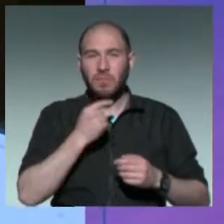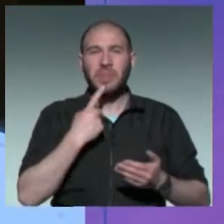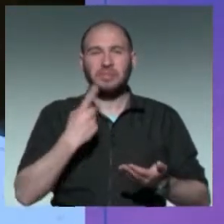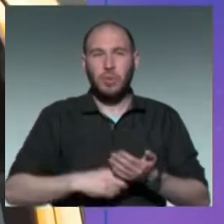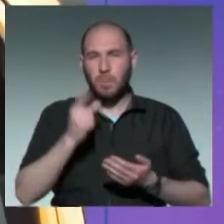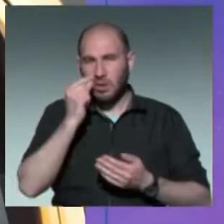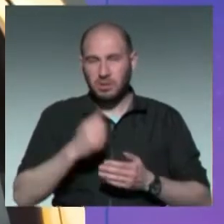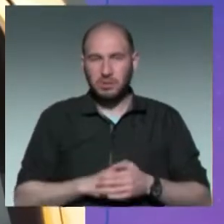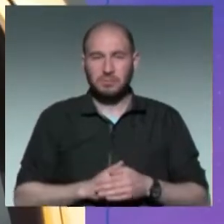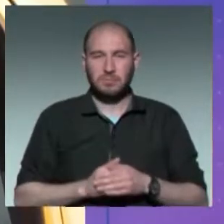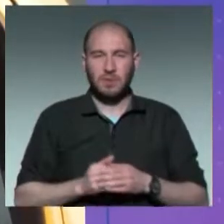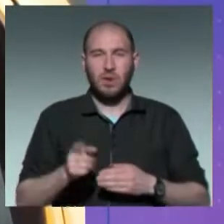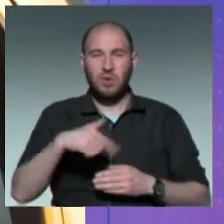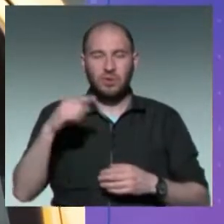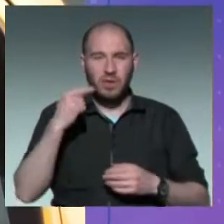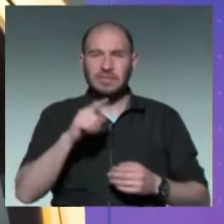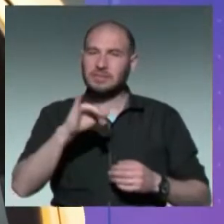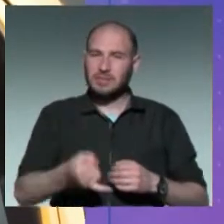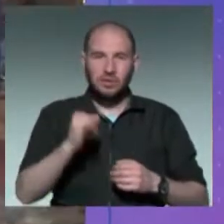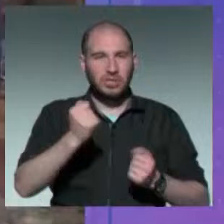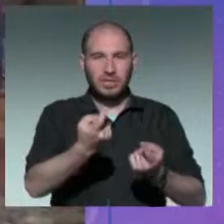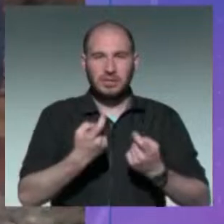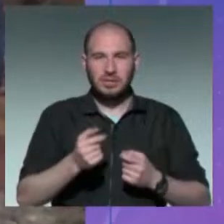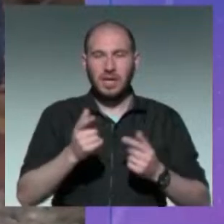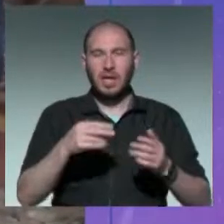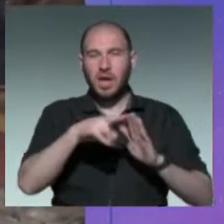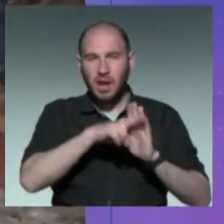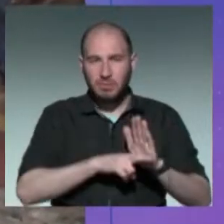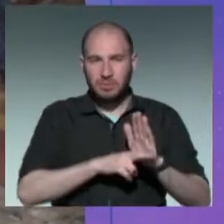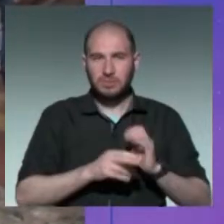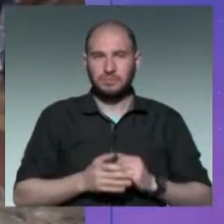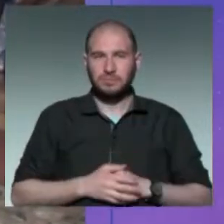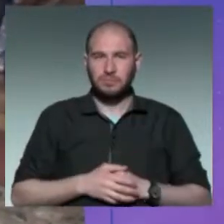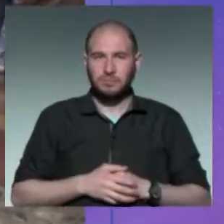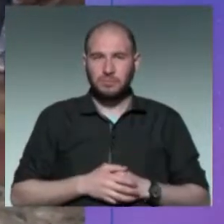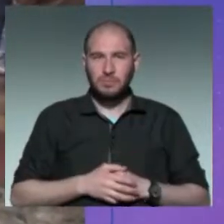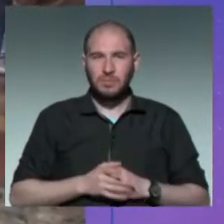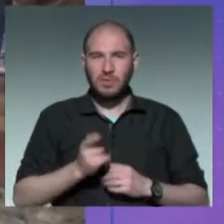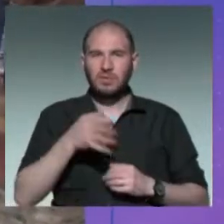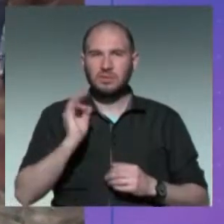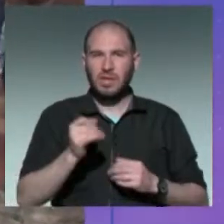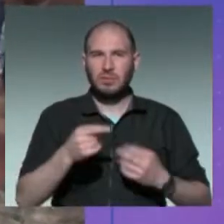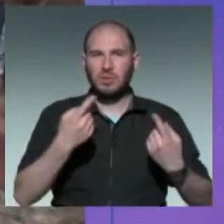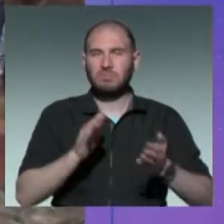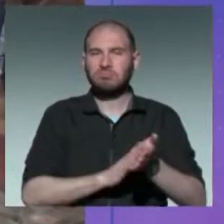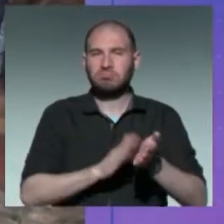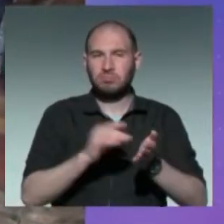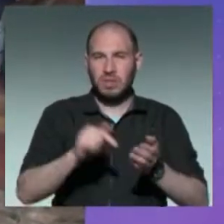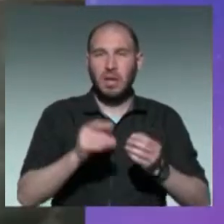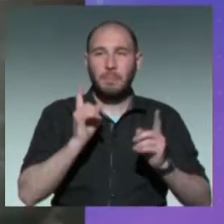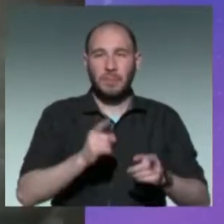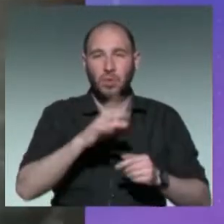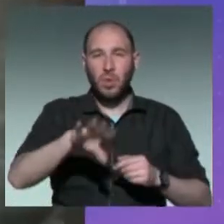decisión política. Creemos que es imprescindible poder contar con una regulación. Sabemos que la realidad indica, como en